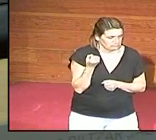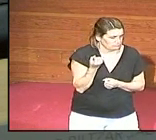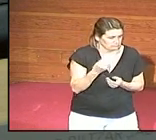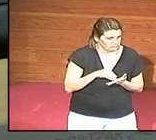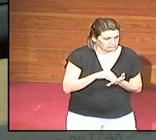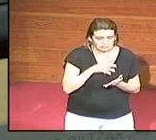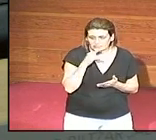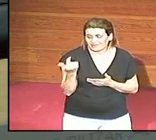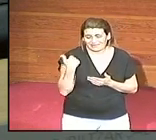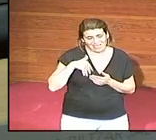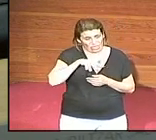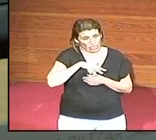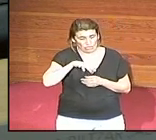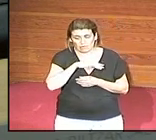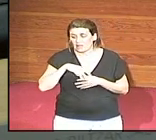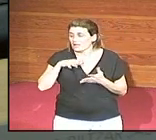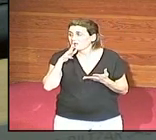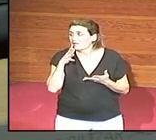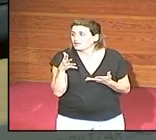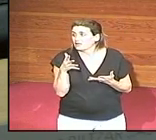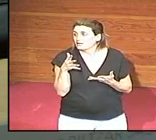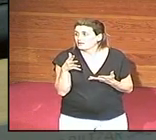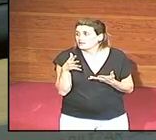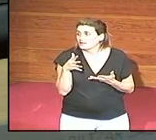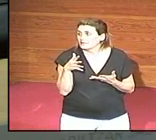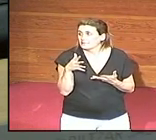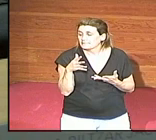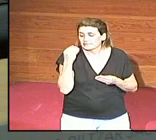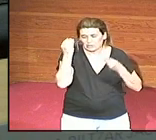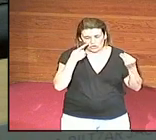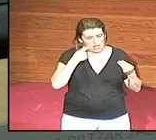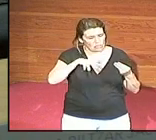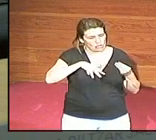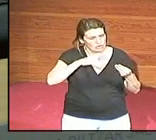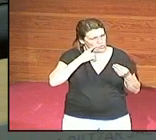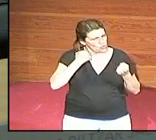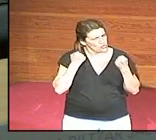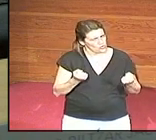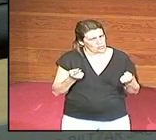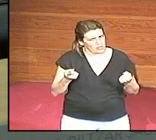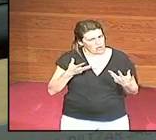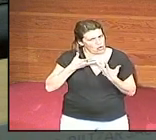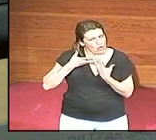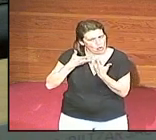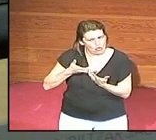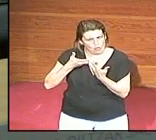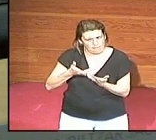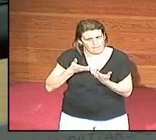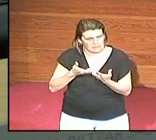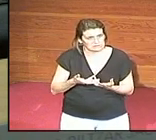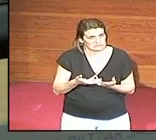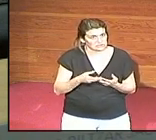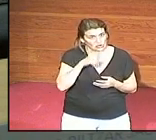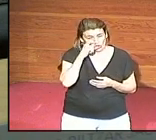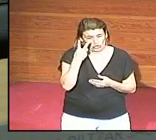un sitio en el que se daba, que yo creo que era la zona más intensa de combates antes de